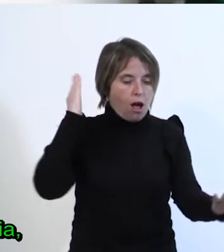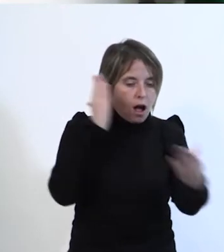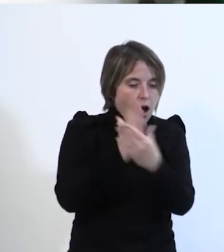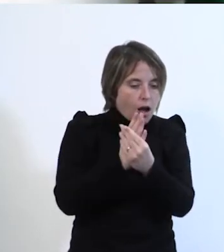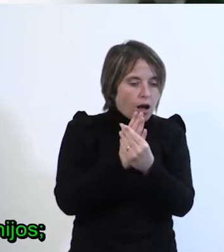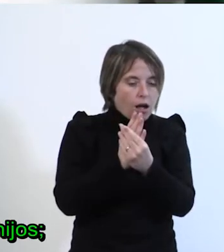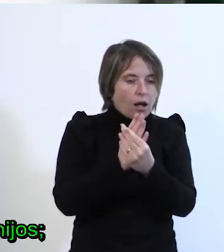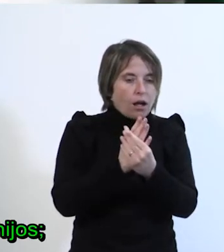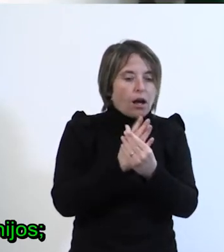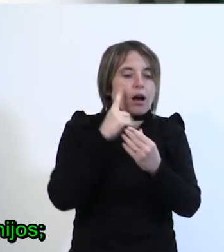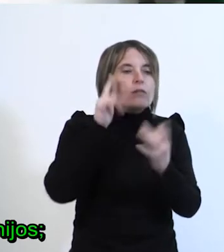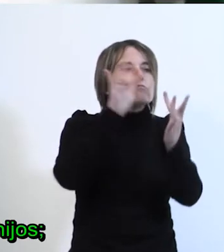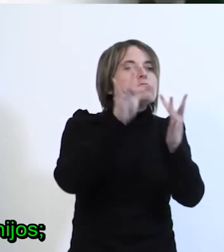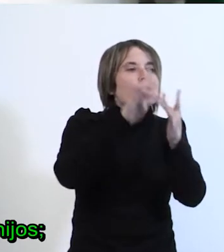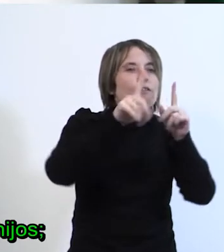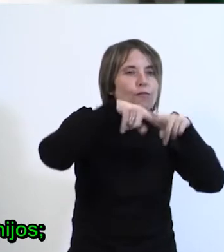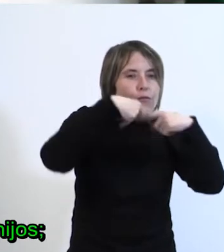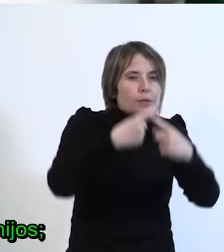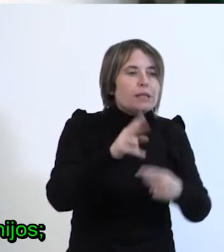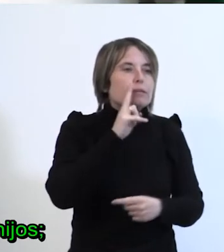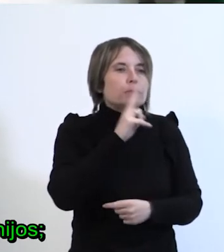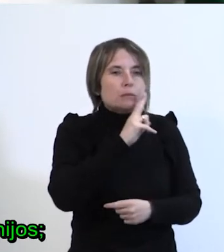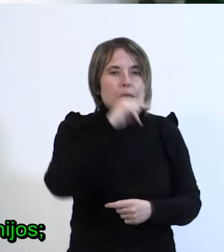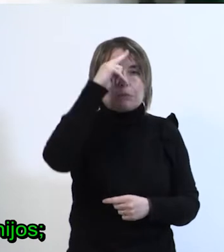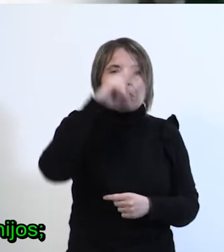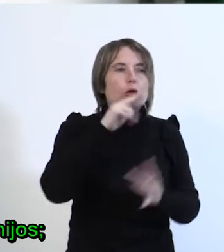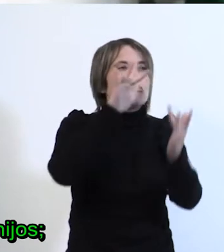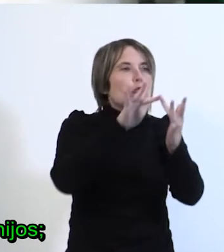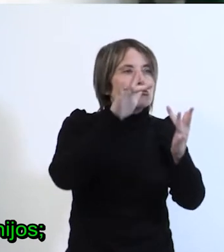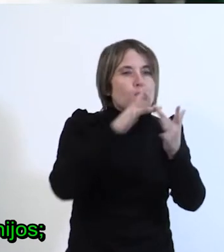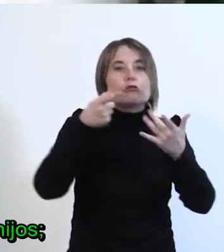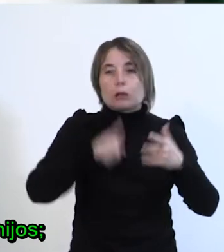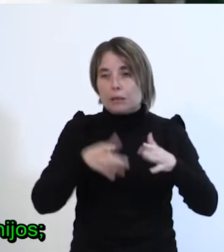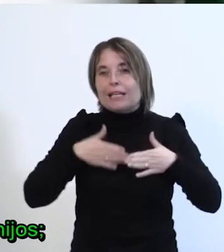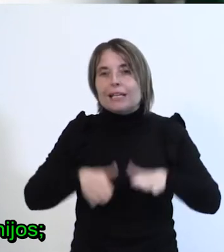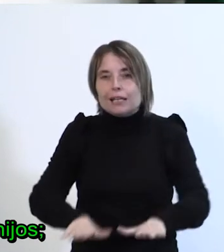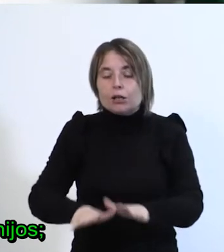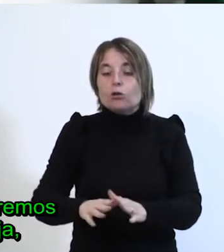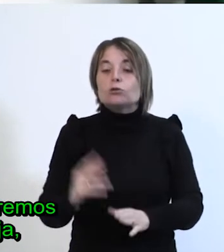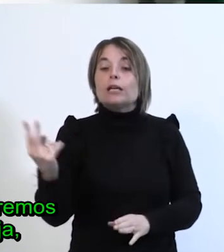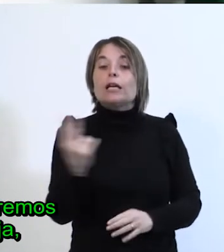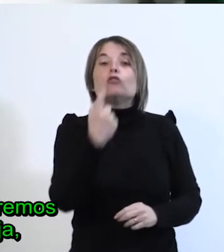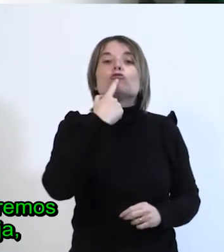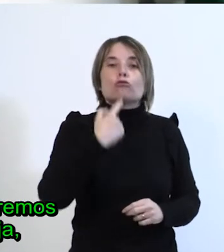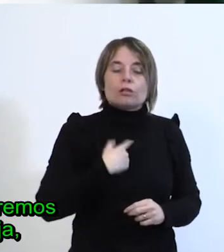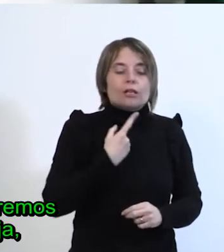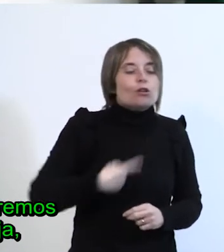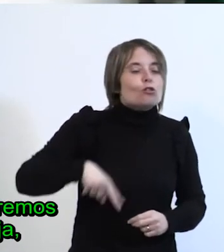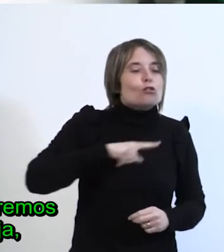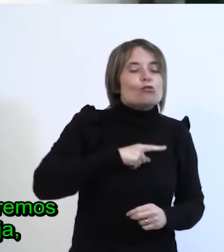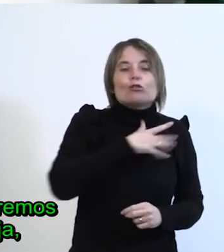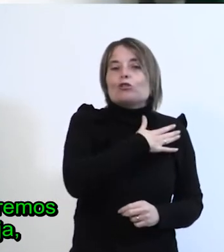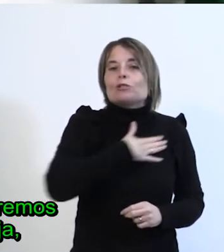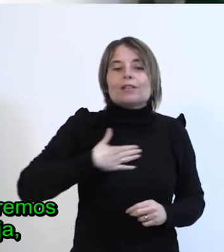historia, fuimos a hablar con su familia, con su mamá, con su papá, con los hijos, y ellos nos dijeron, miren, lo